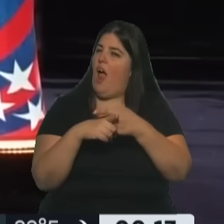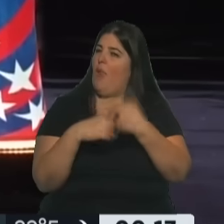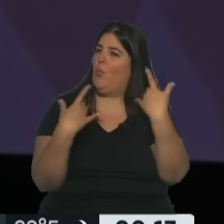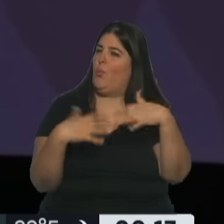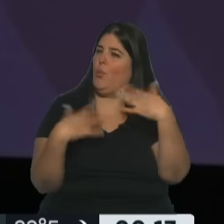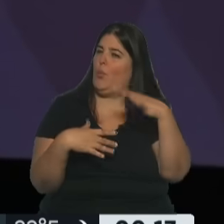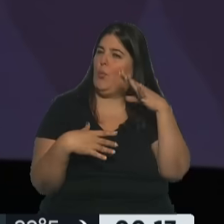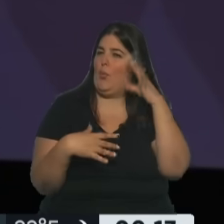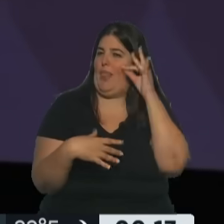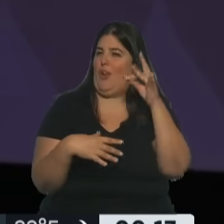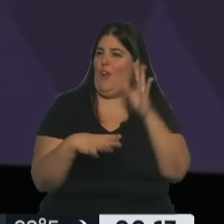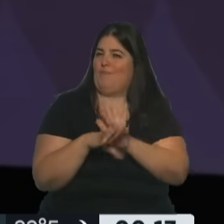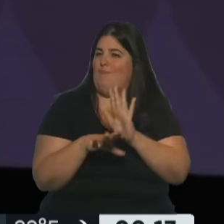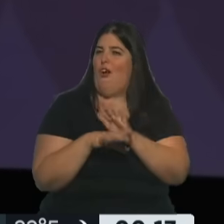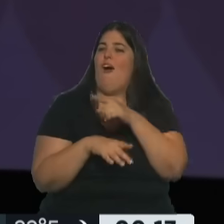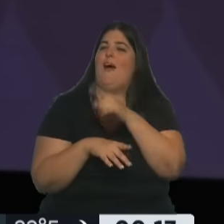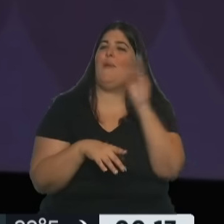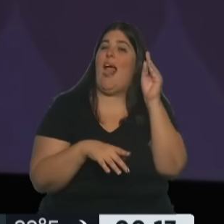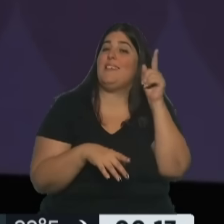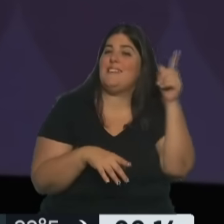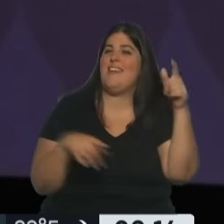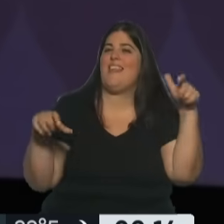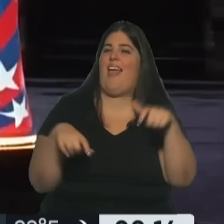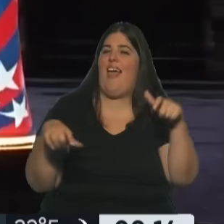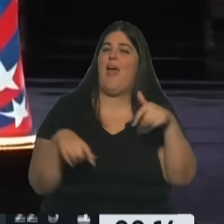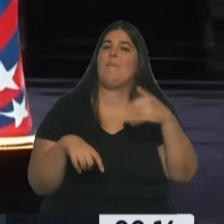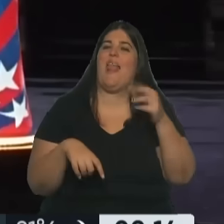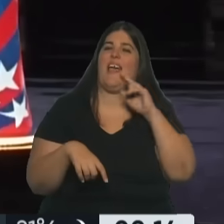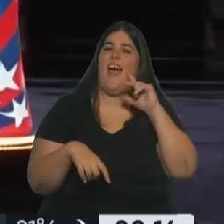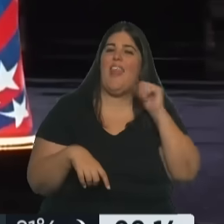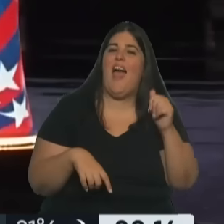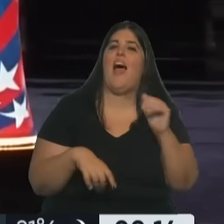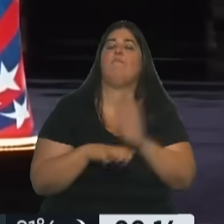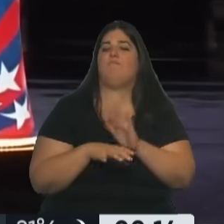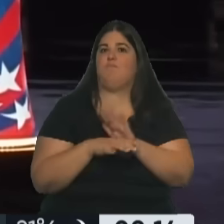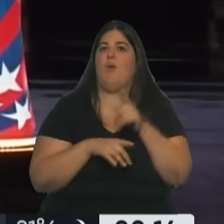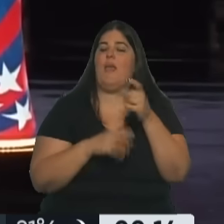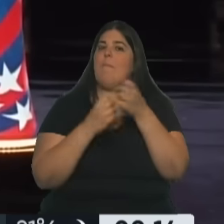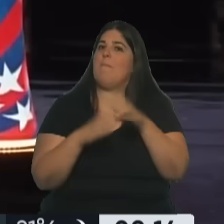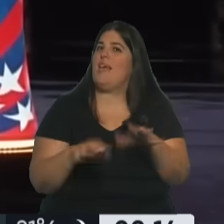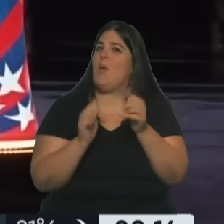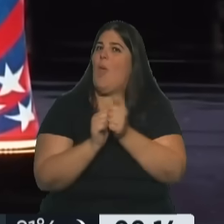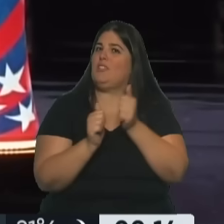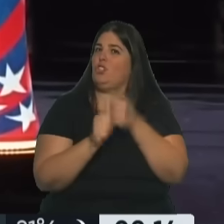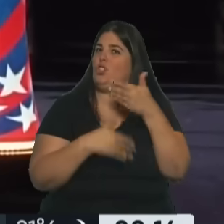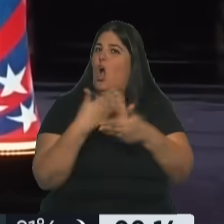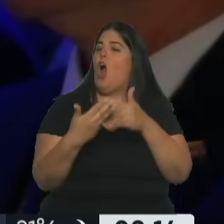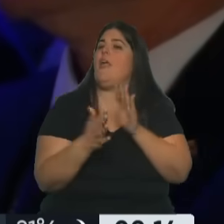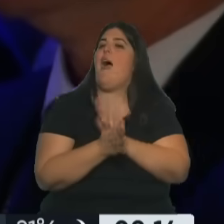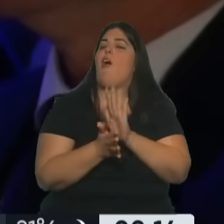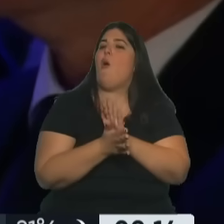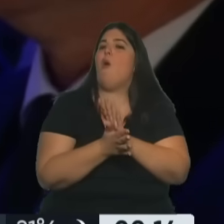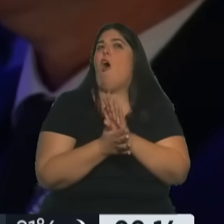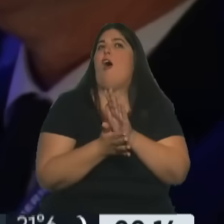a Brasil, y ese momento tan especial que comienza una historia escrita con oro,